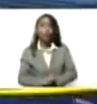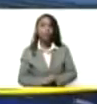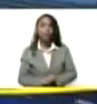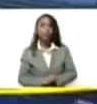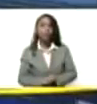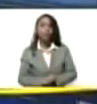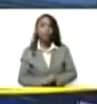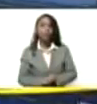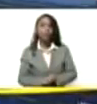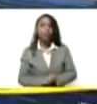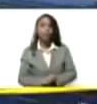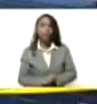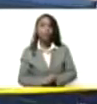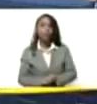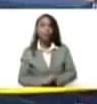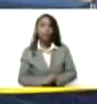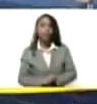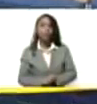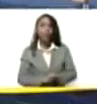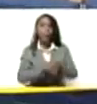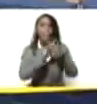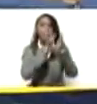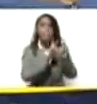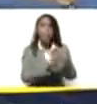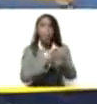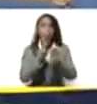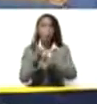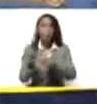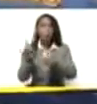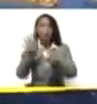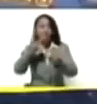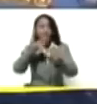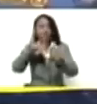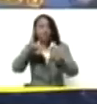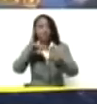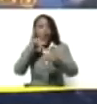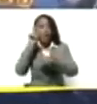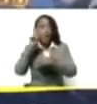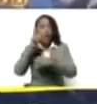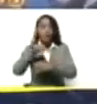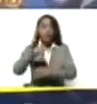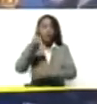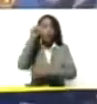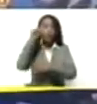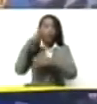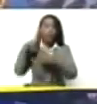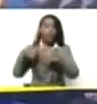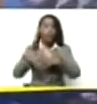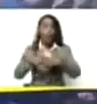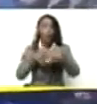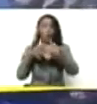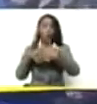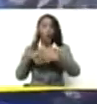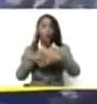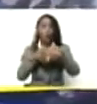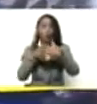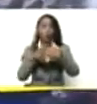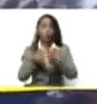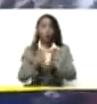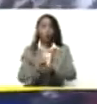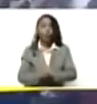2021 también activamos el diálogo político más allá se activó el